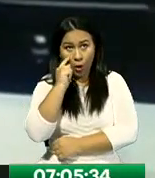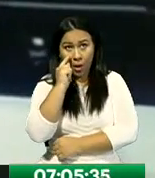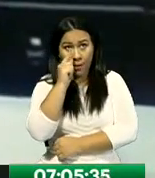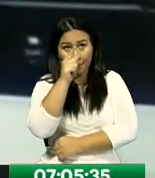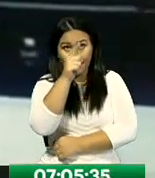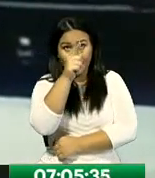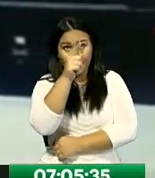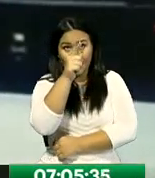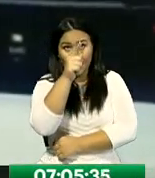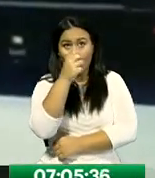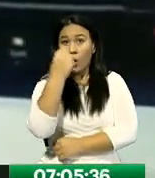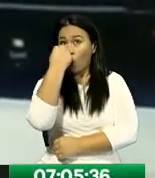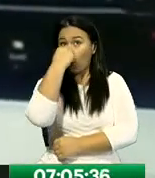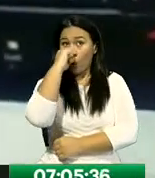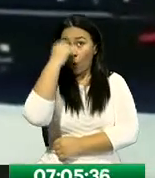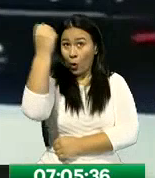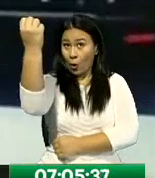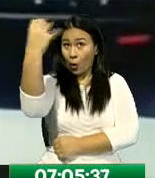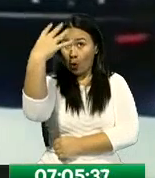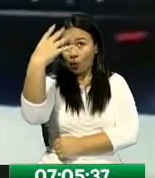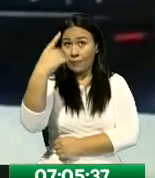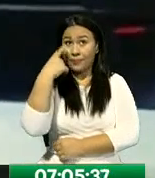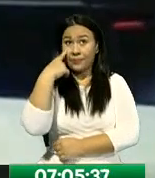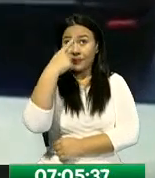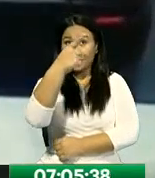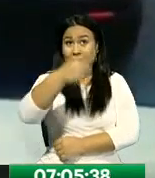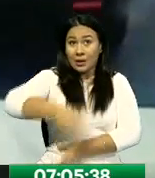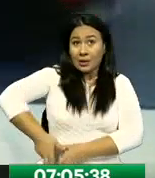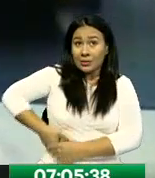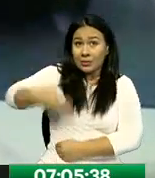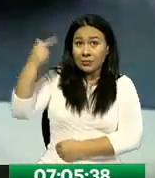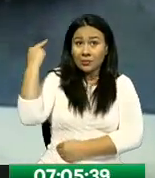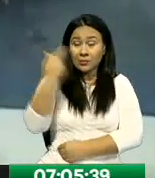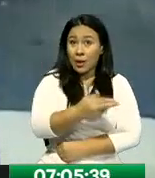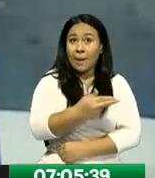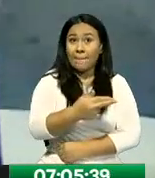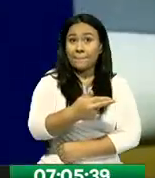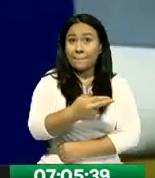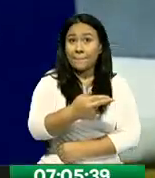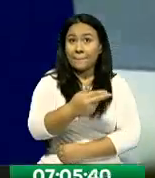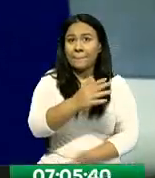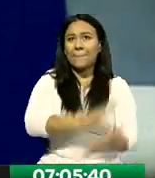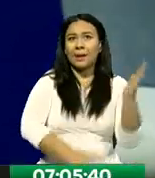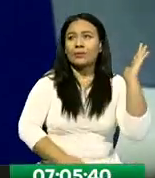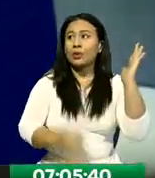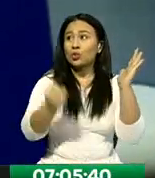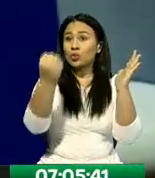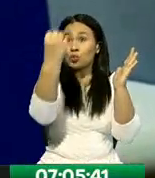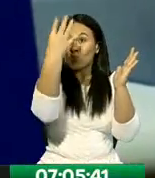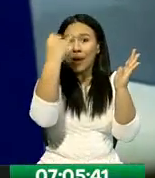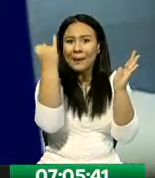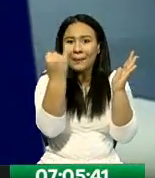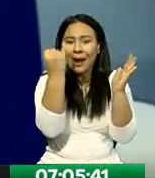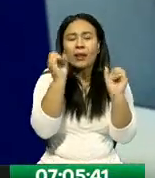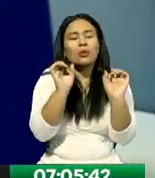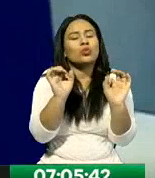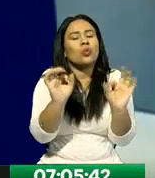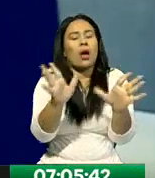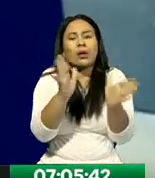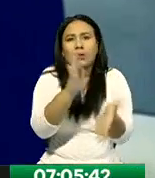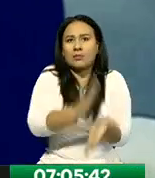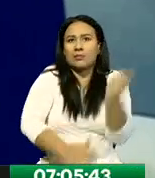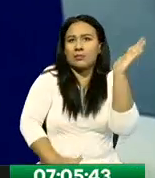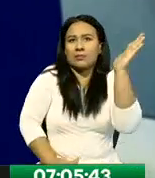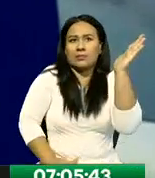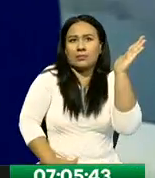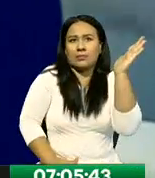está en roja. Miren ustedes, ahí se acerca con una pistola, pero afortunadamente el